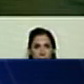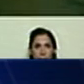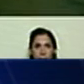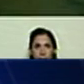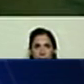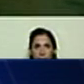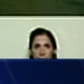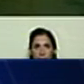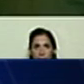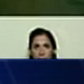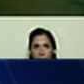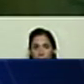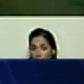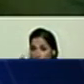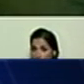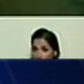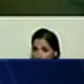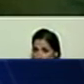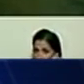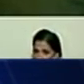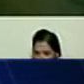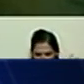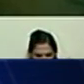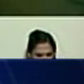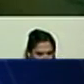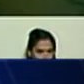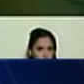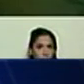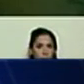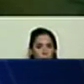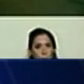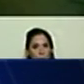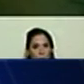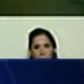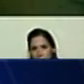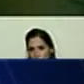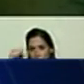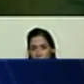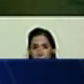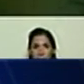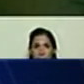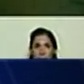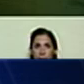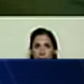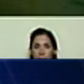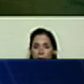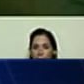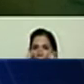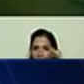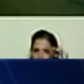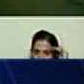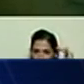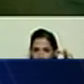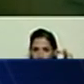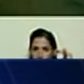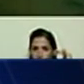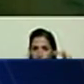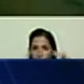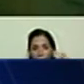siempre con las instrucciones de nuestro presidente y nuestro comandante en jefe, y siempre atendiendo lo que el comandante Hugo